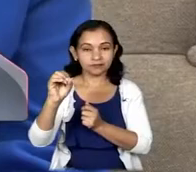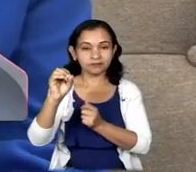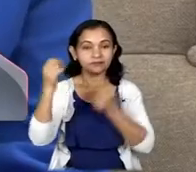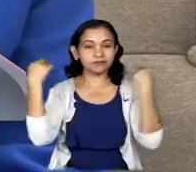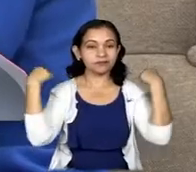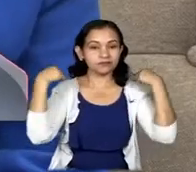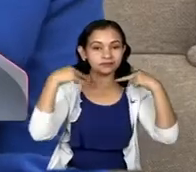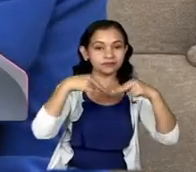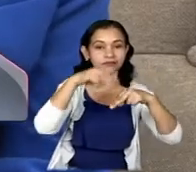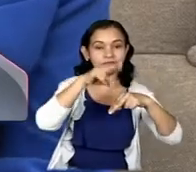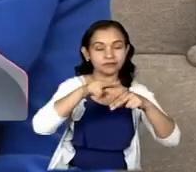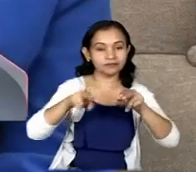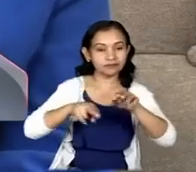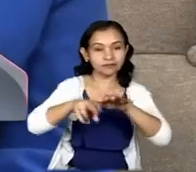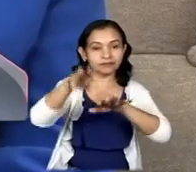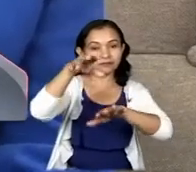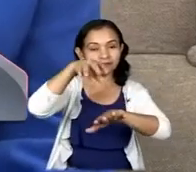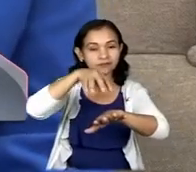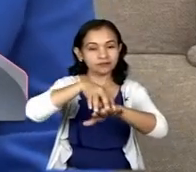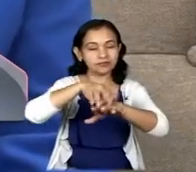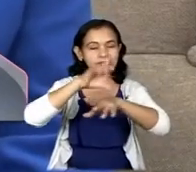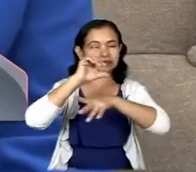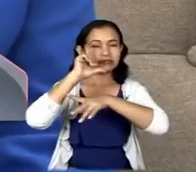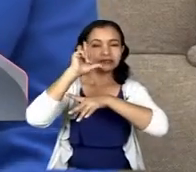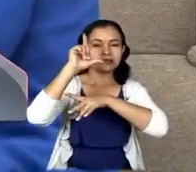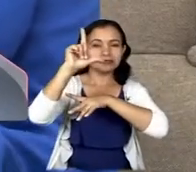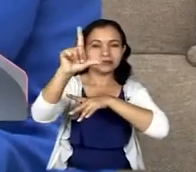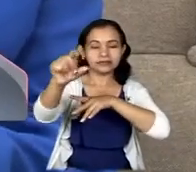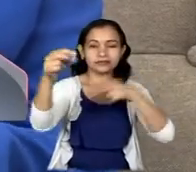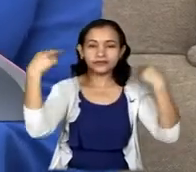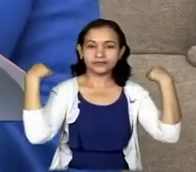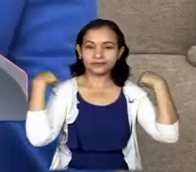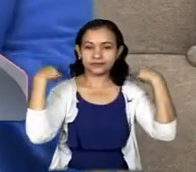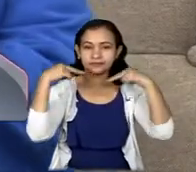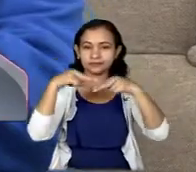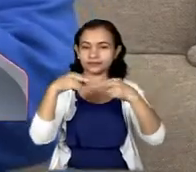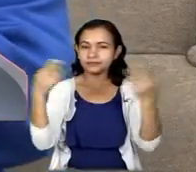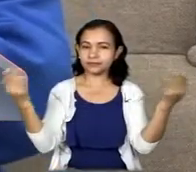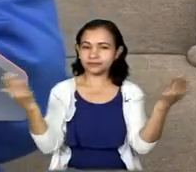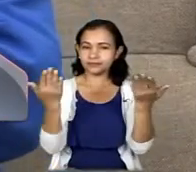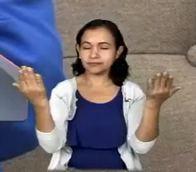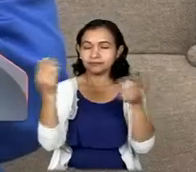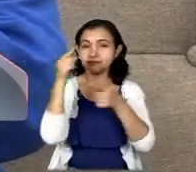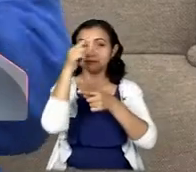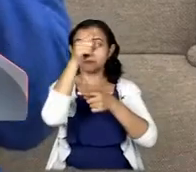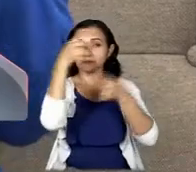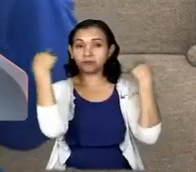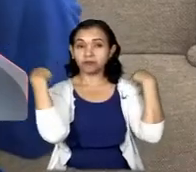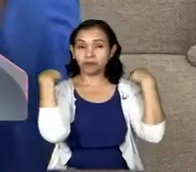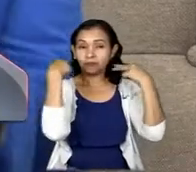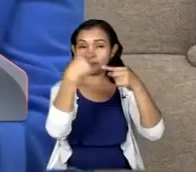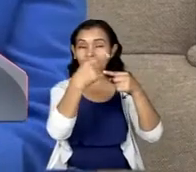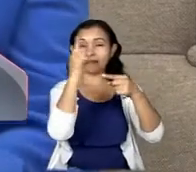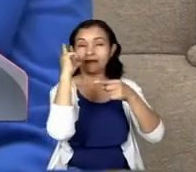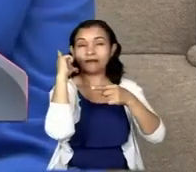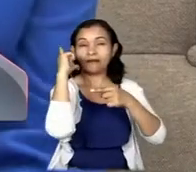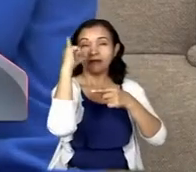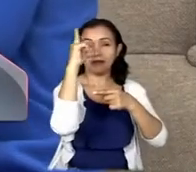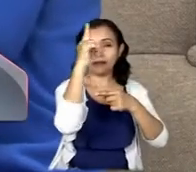Juan, de Nueva Guinea, de esos lugares recónditos. ¿Cómo sale un maestro desde allá, de comunidades